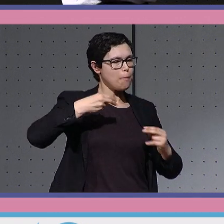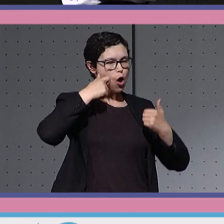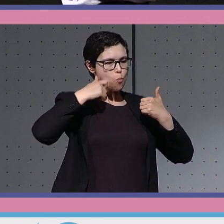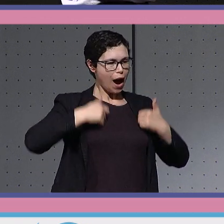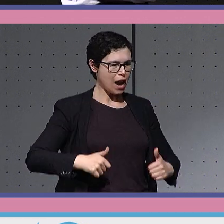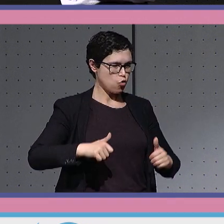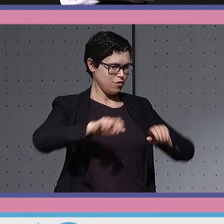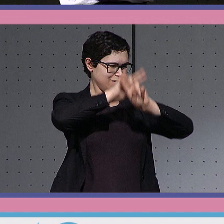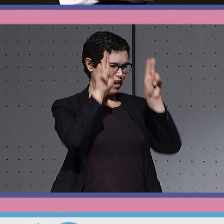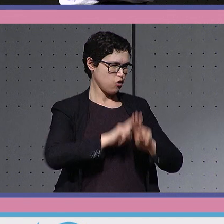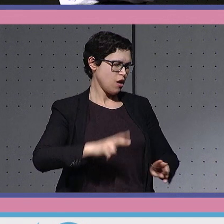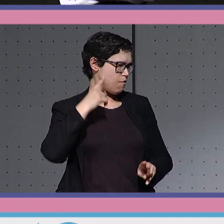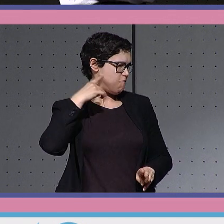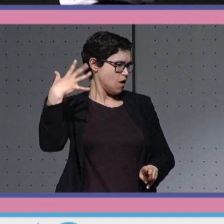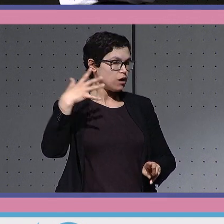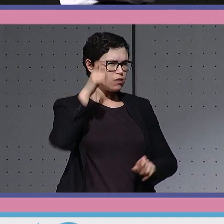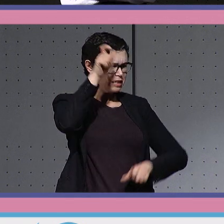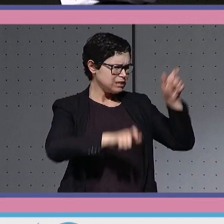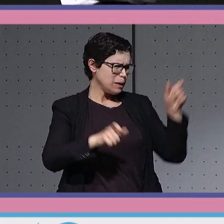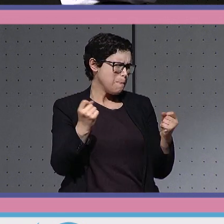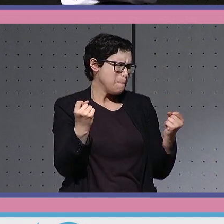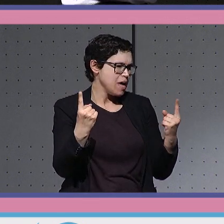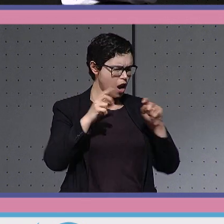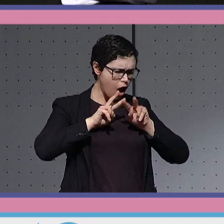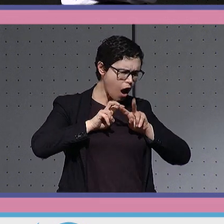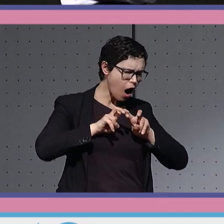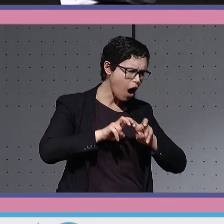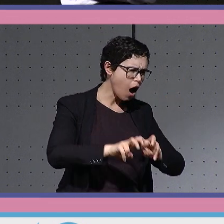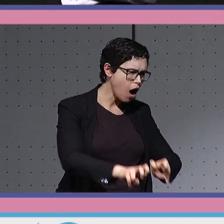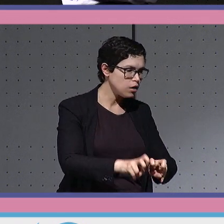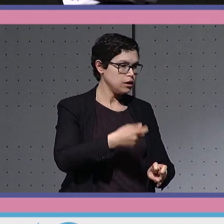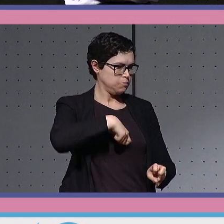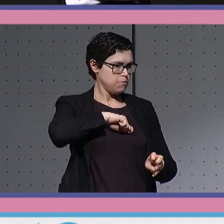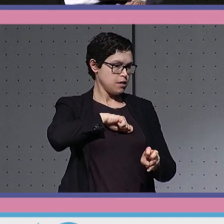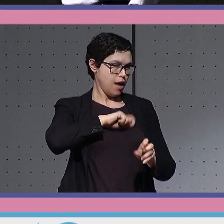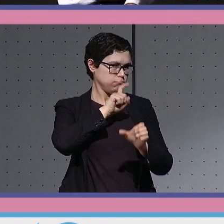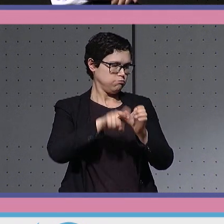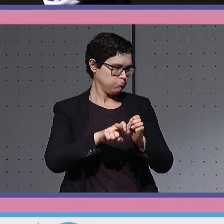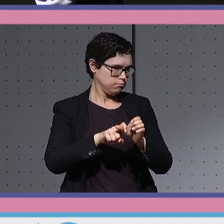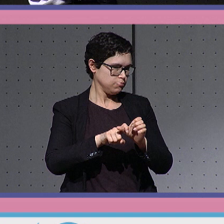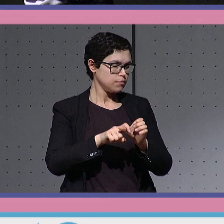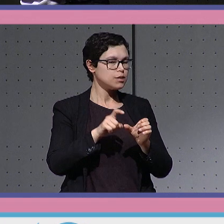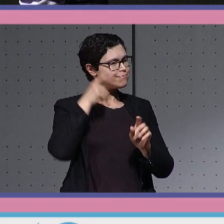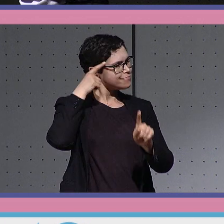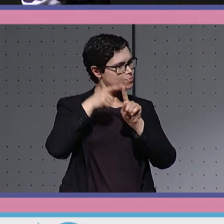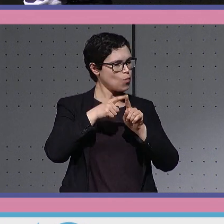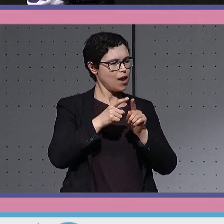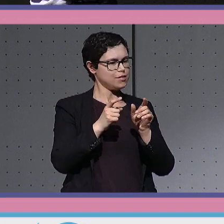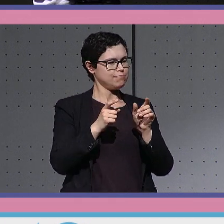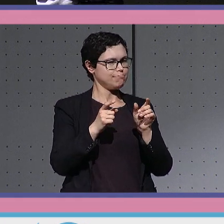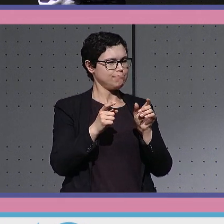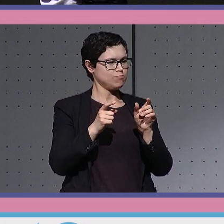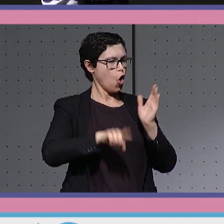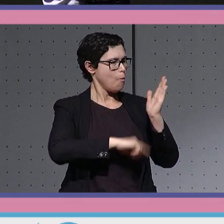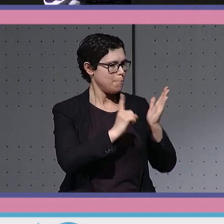trabajaron miles de investigadores de todos los países del mundo desarrollado, entre ellos no España, para tener el libro del genoma, tardó 12